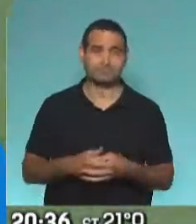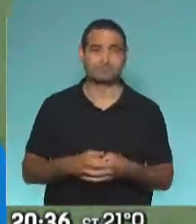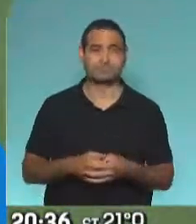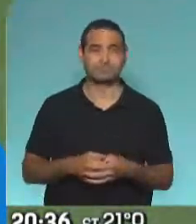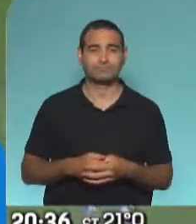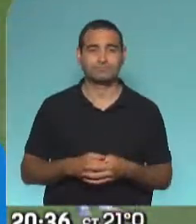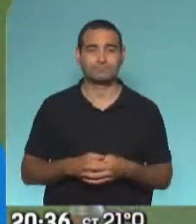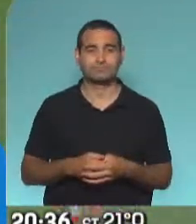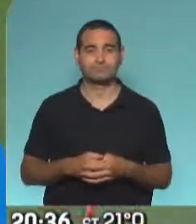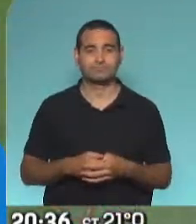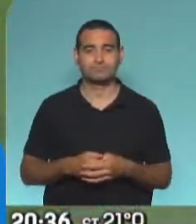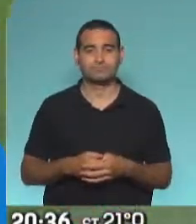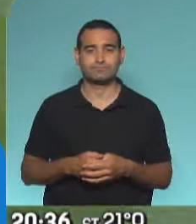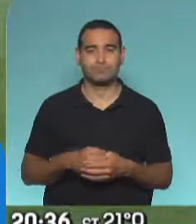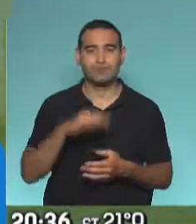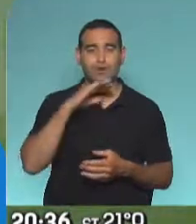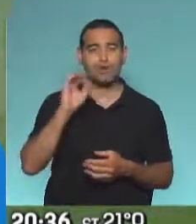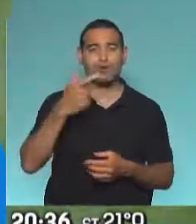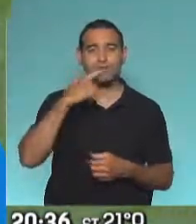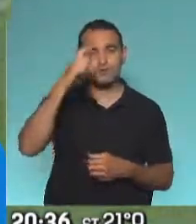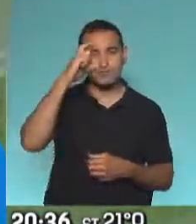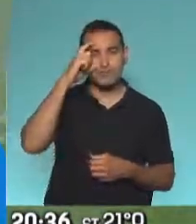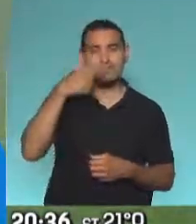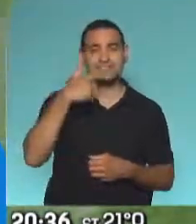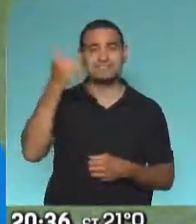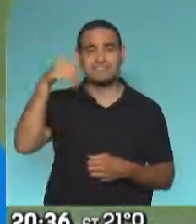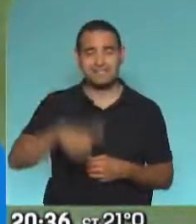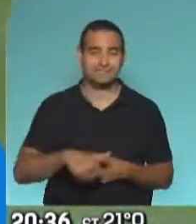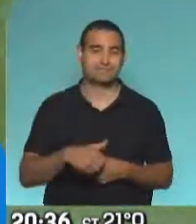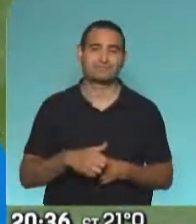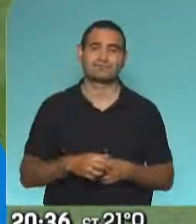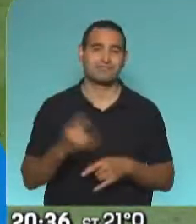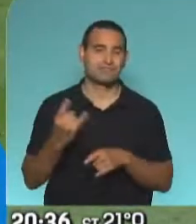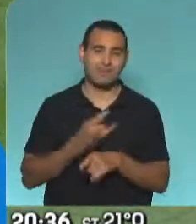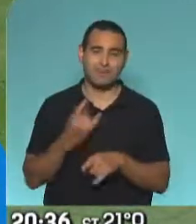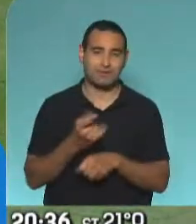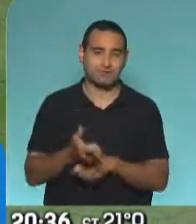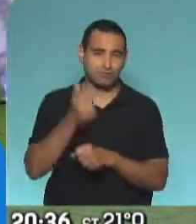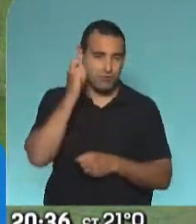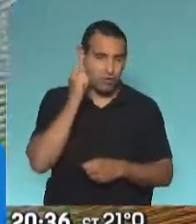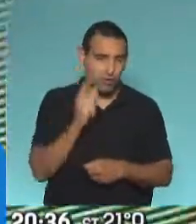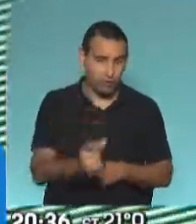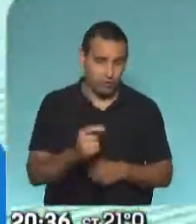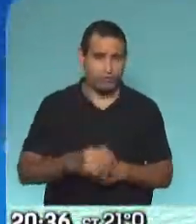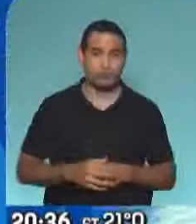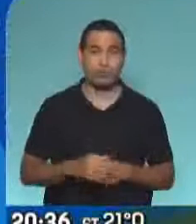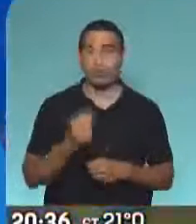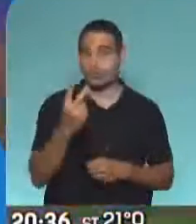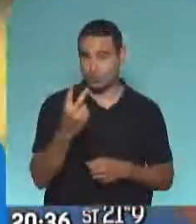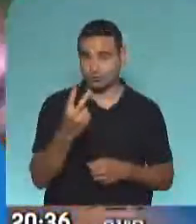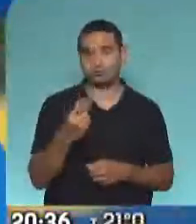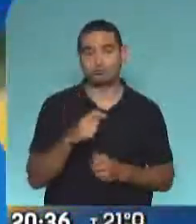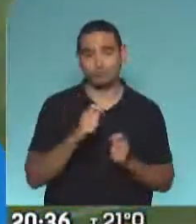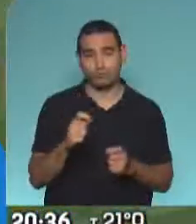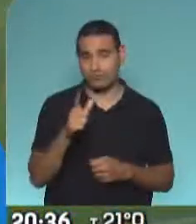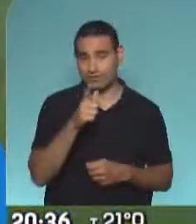o alguna pista, porque José San siempre dice presente en el gol. Marcó los dos para Lanús.